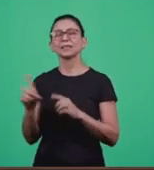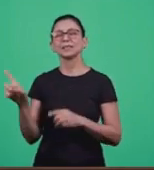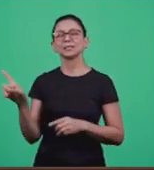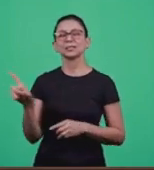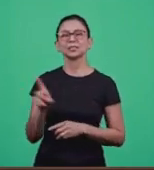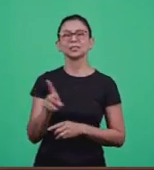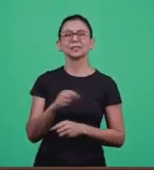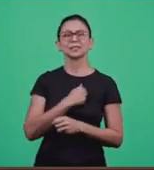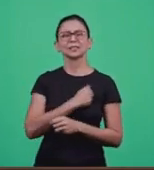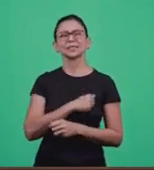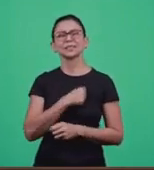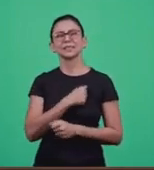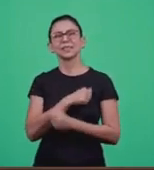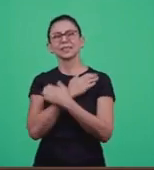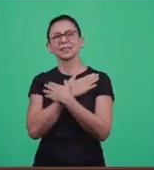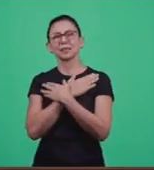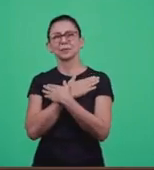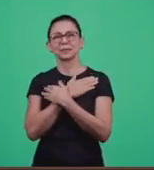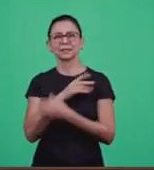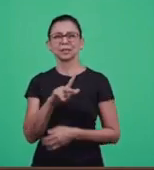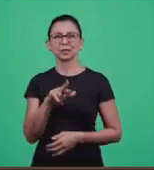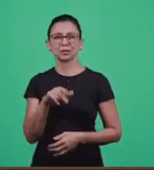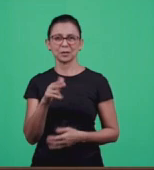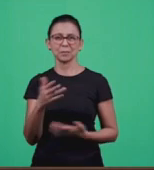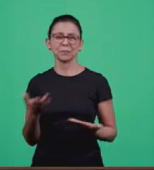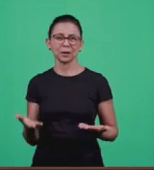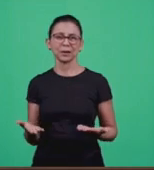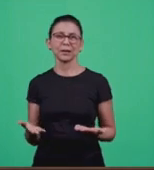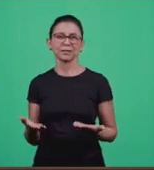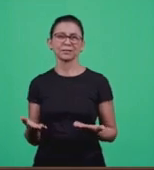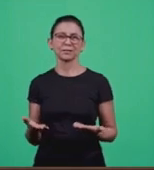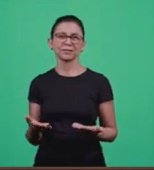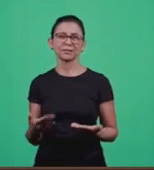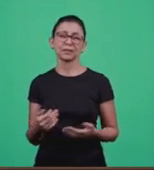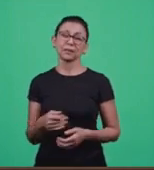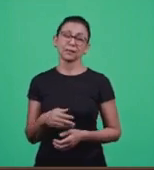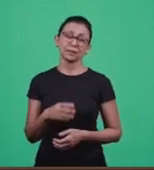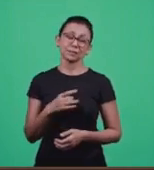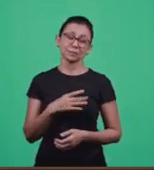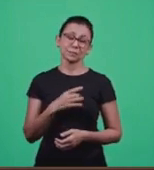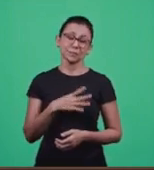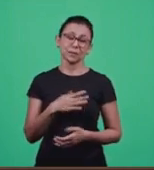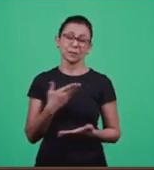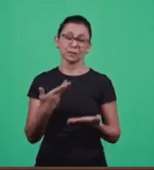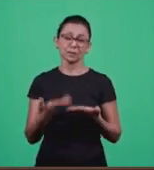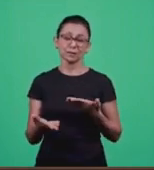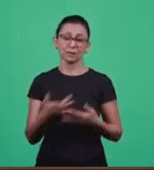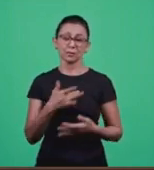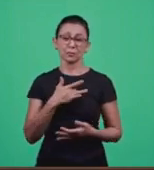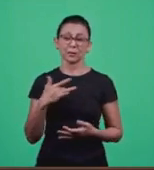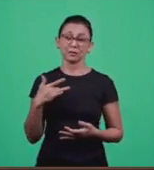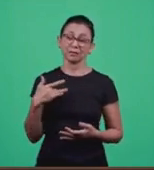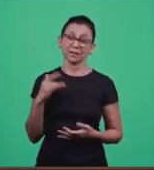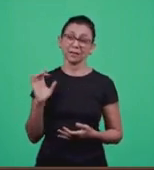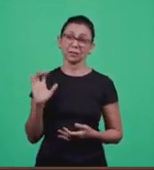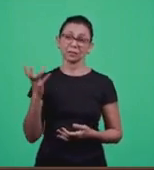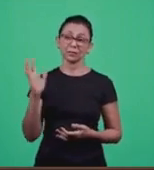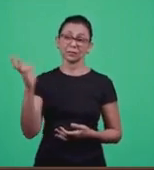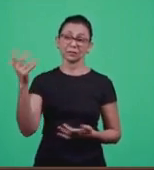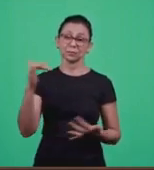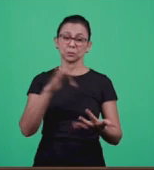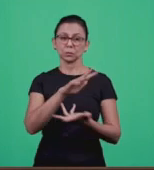de extrañar nuestras iglesias, ¿no? Extrañamos abrazar a nuestros amigos, nuestros hermanos en